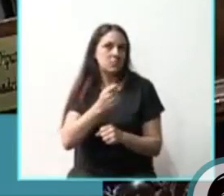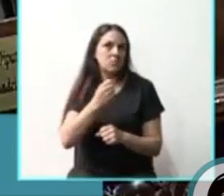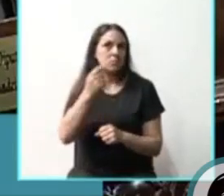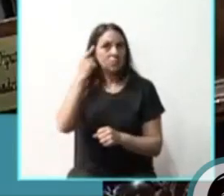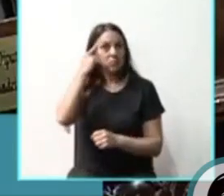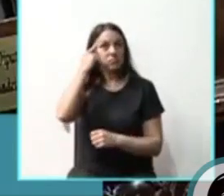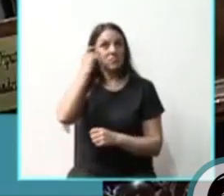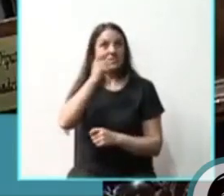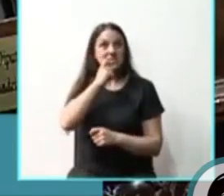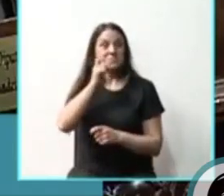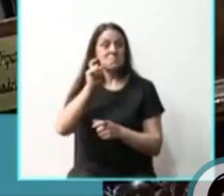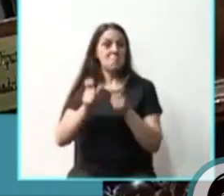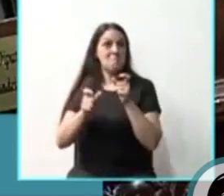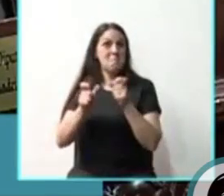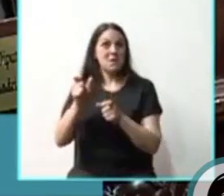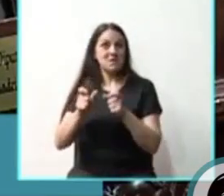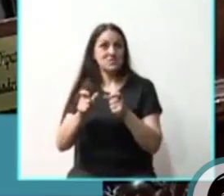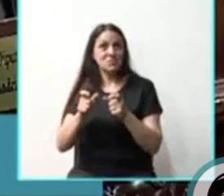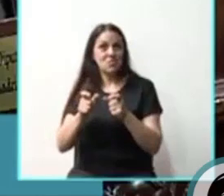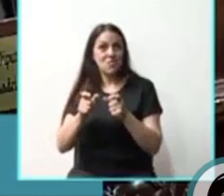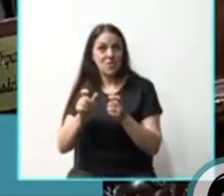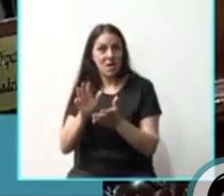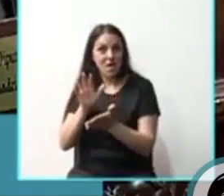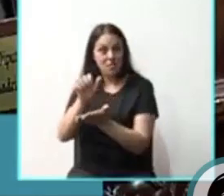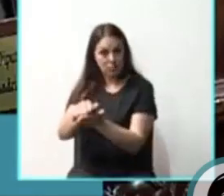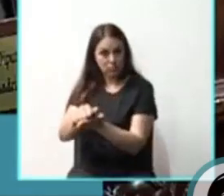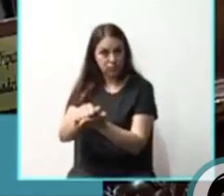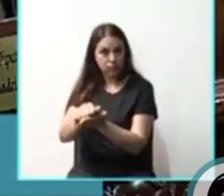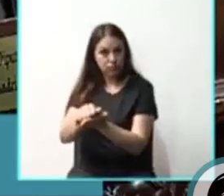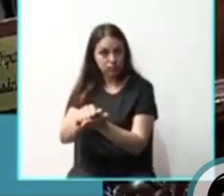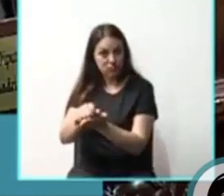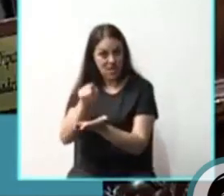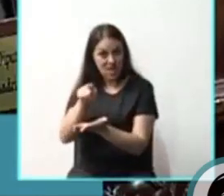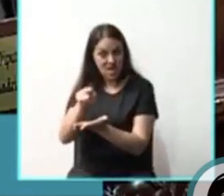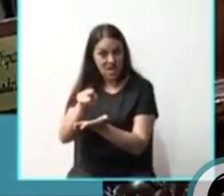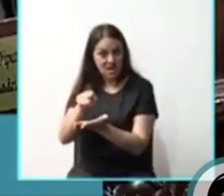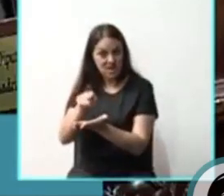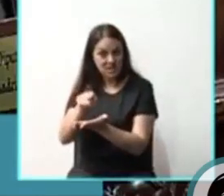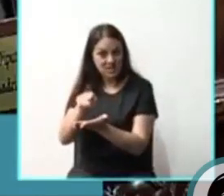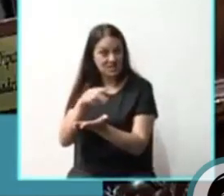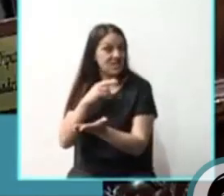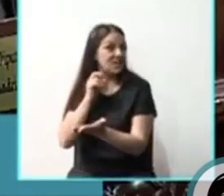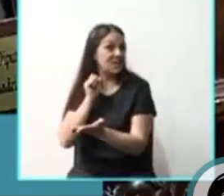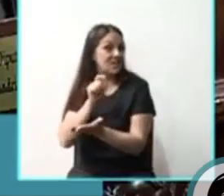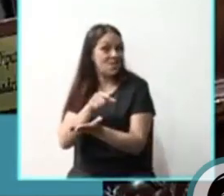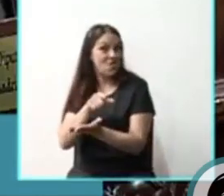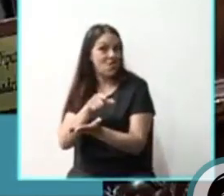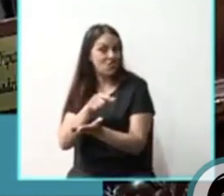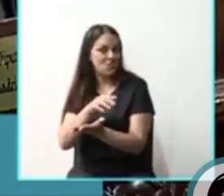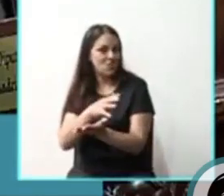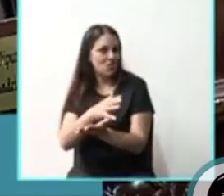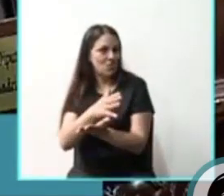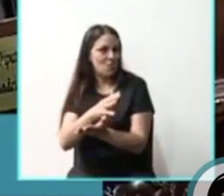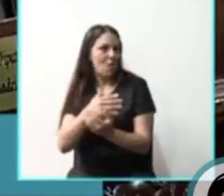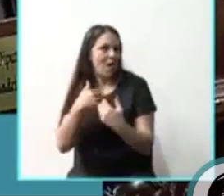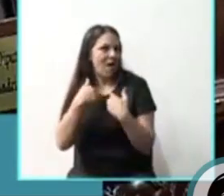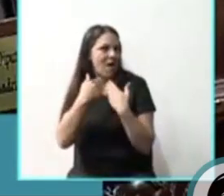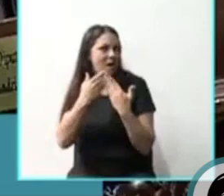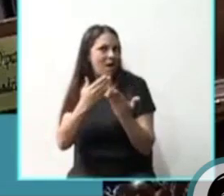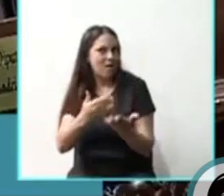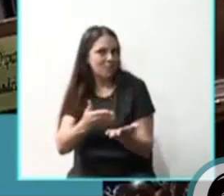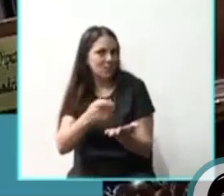las personas que están en la toma están usando a sus hijos como escudos ante un eventual